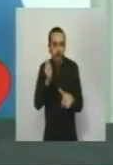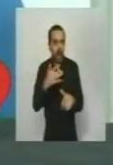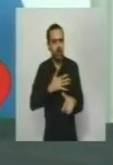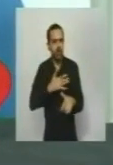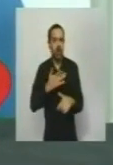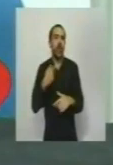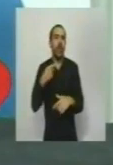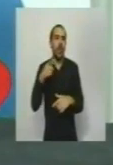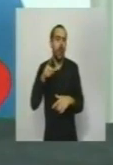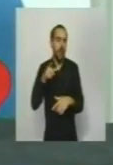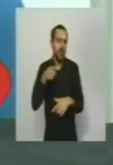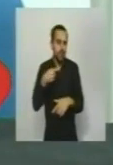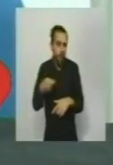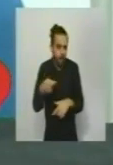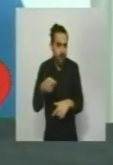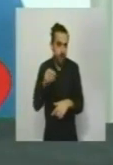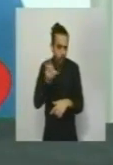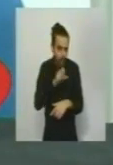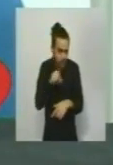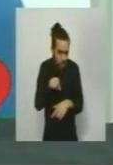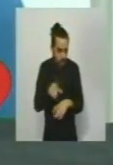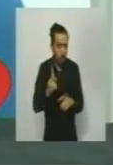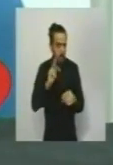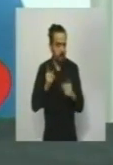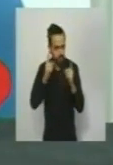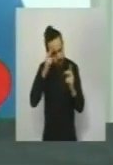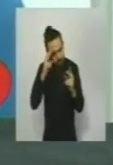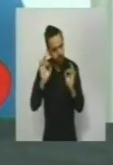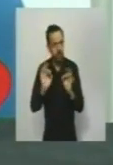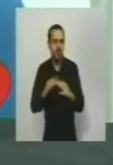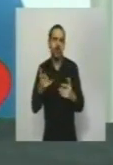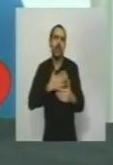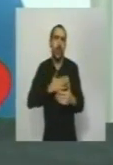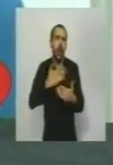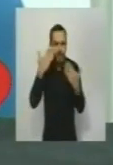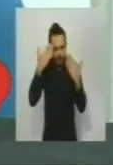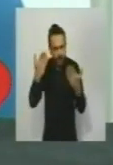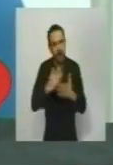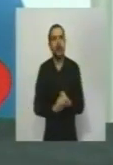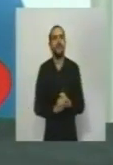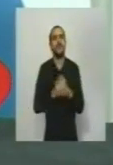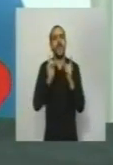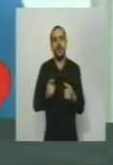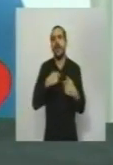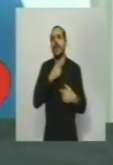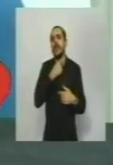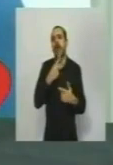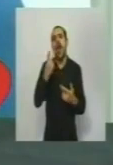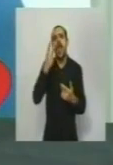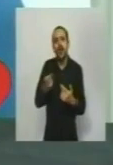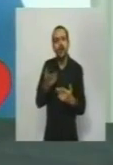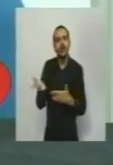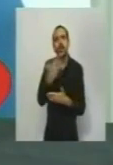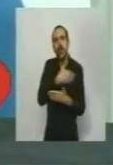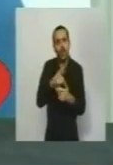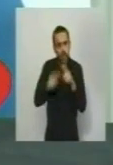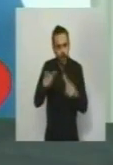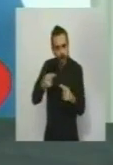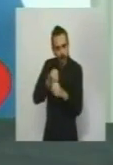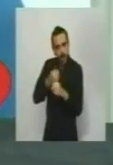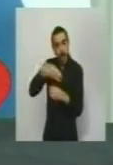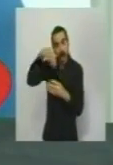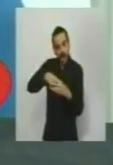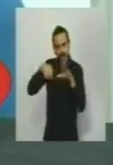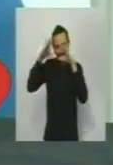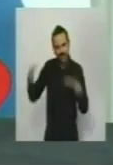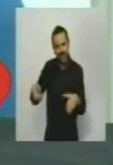las reglas que ha impuesto este ordenamiento social. También quiero reconocer al personal de la Caja, que desde sus hogares pudimos superar